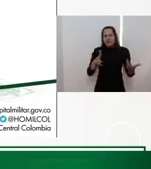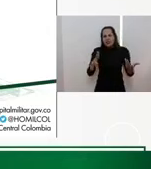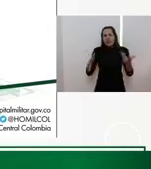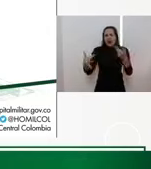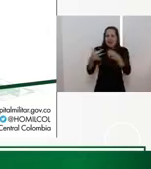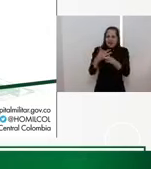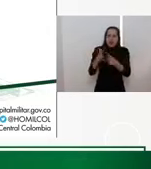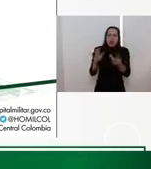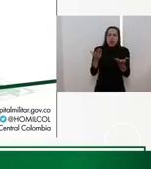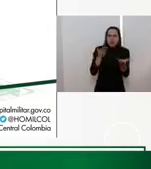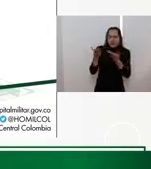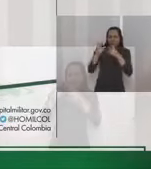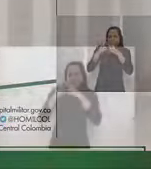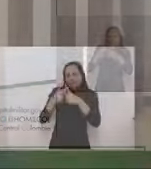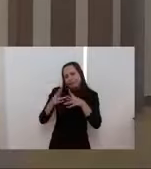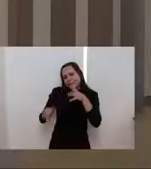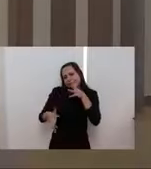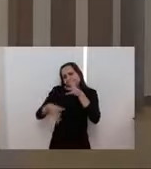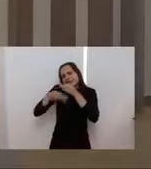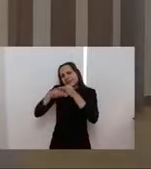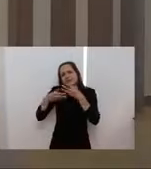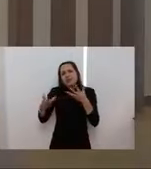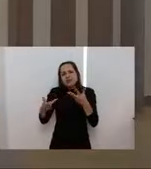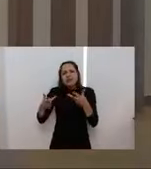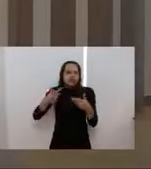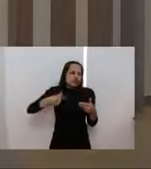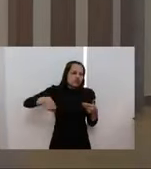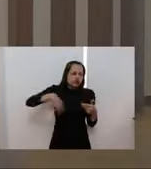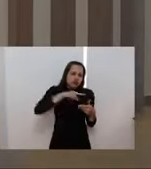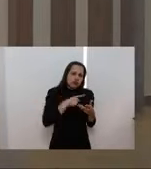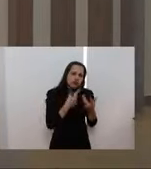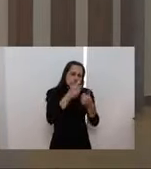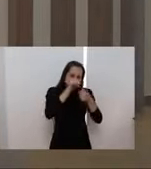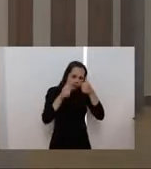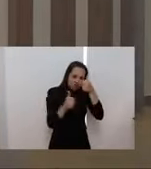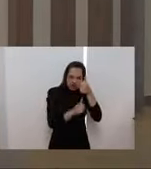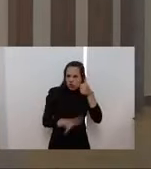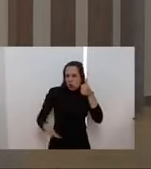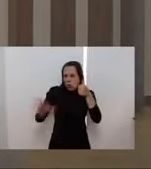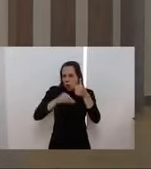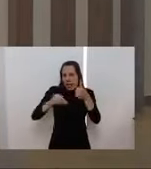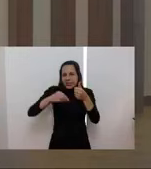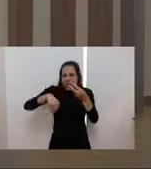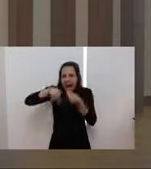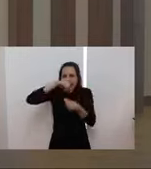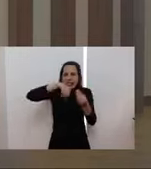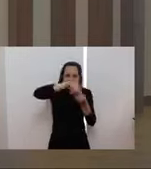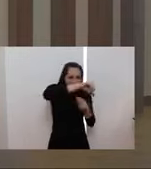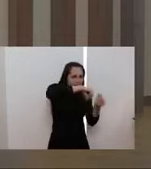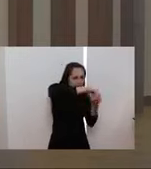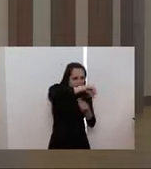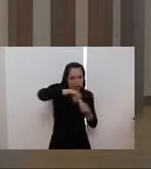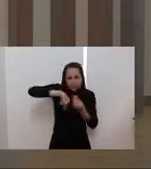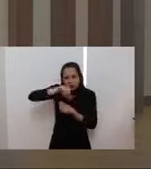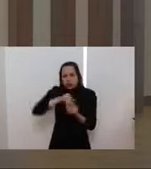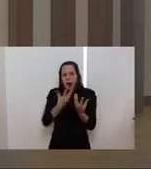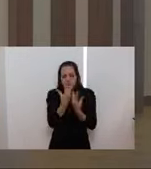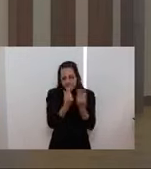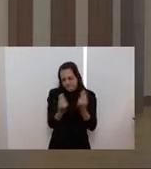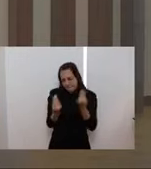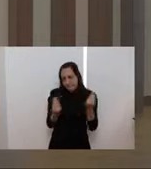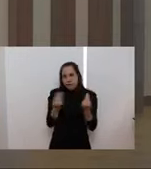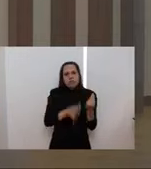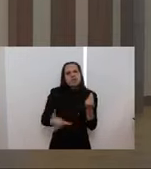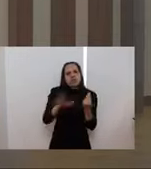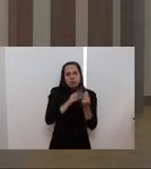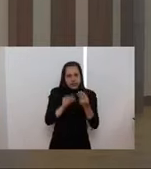sin embargo con el concurso de esta subdirección y de todas las áreas del hospital el hospital logró mantener